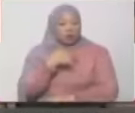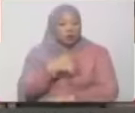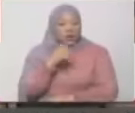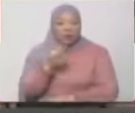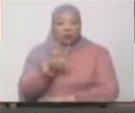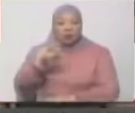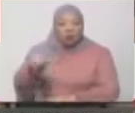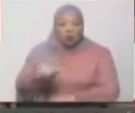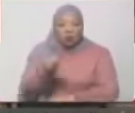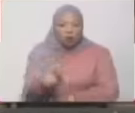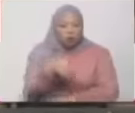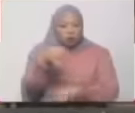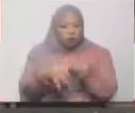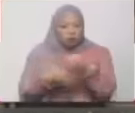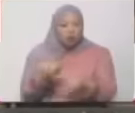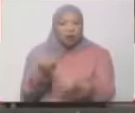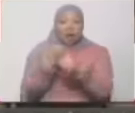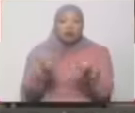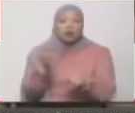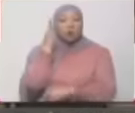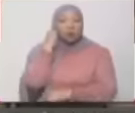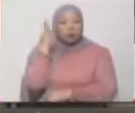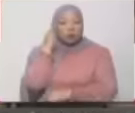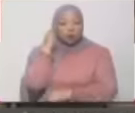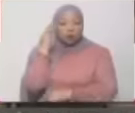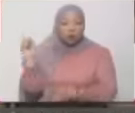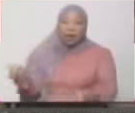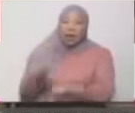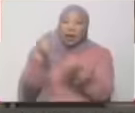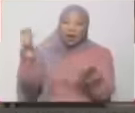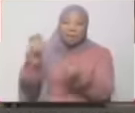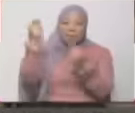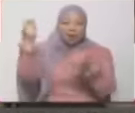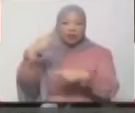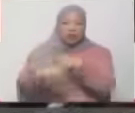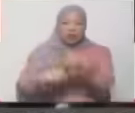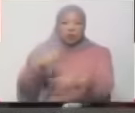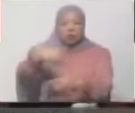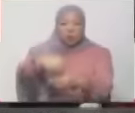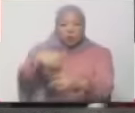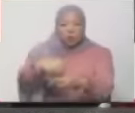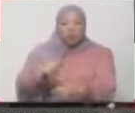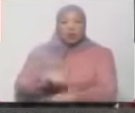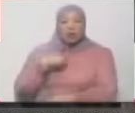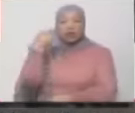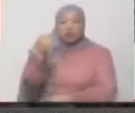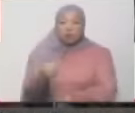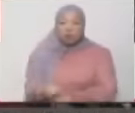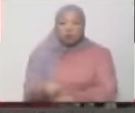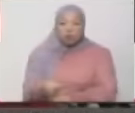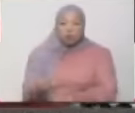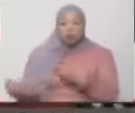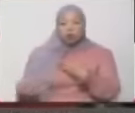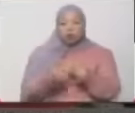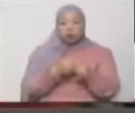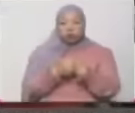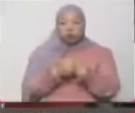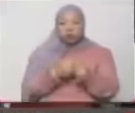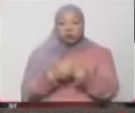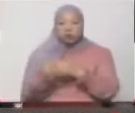julio, pero ustedes saben, estábamos en campaña electoral, después vino la arremetida del